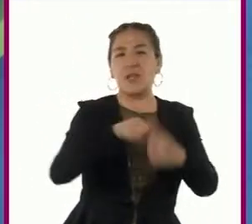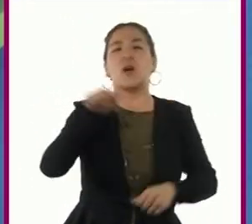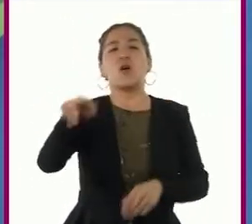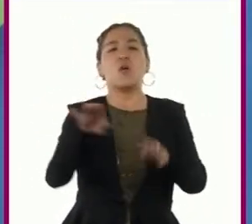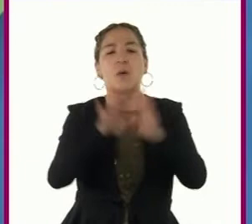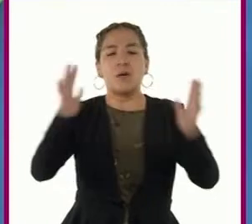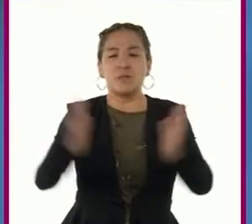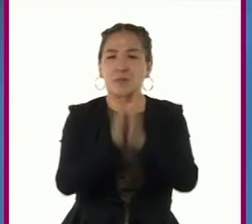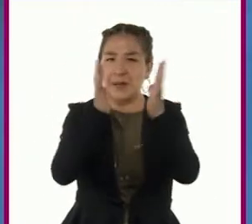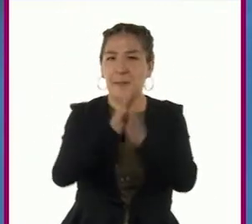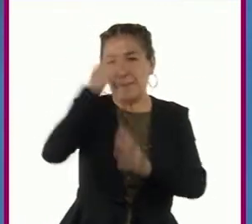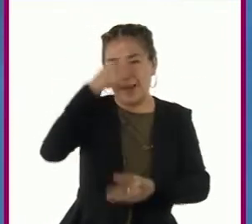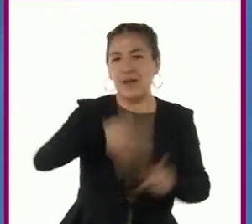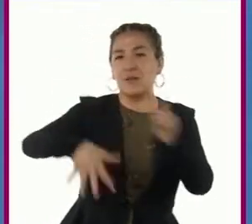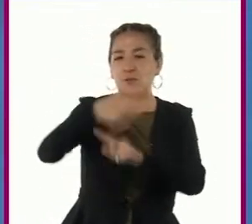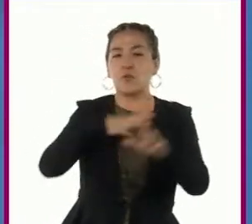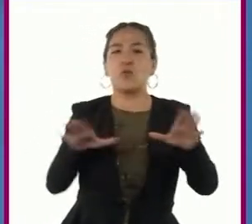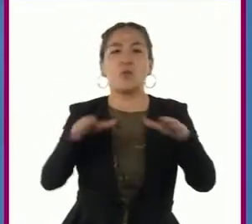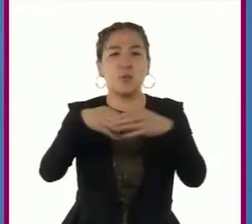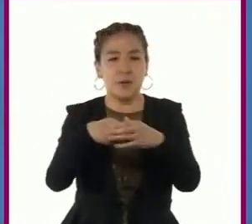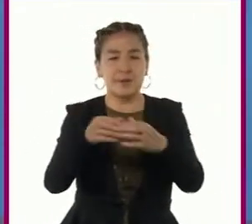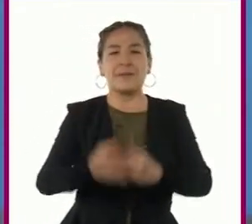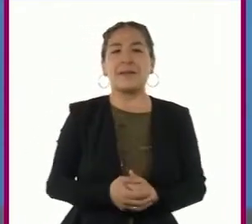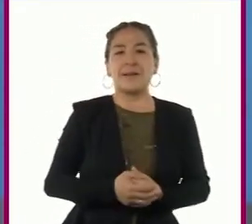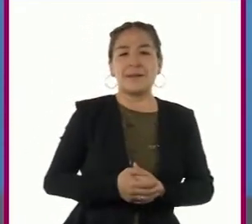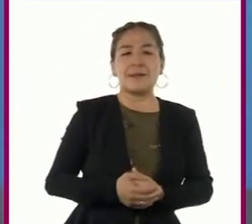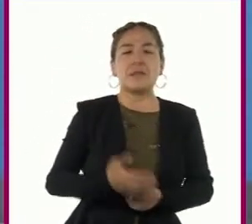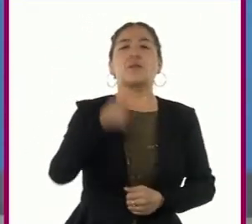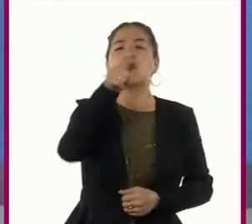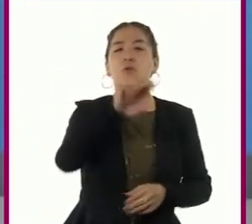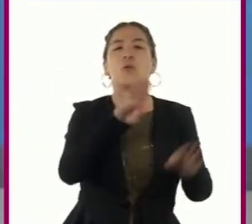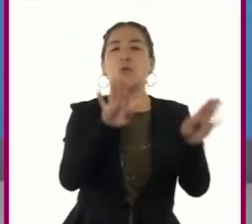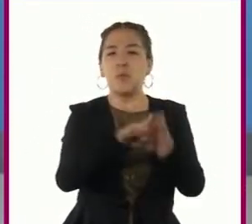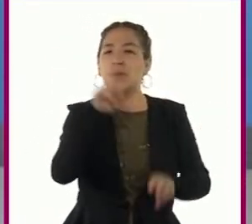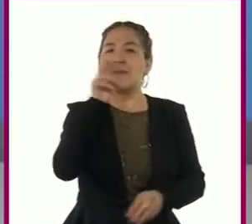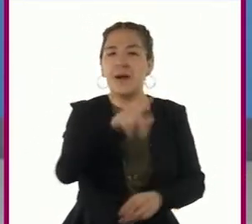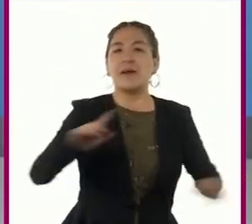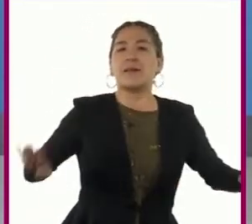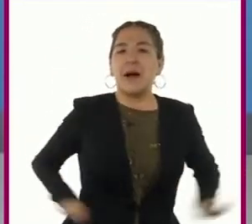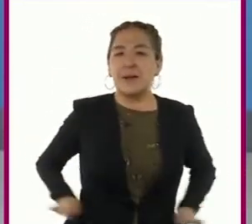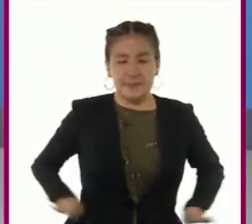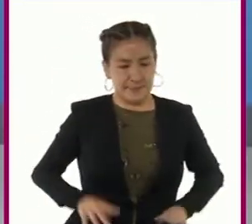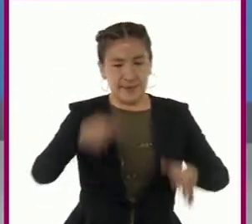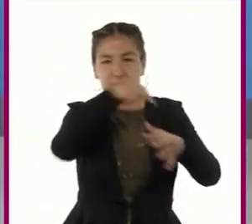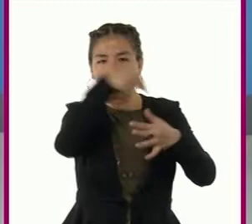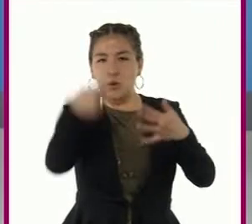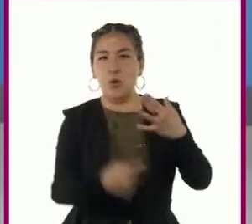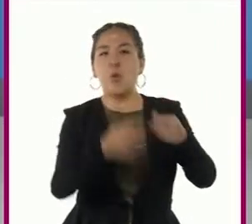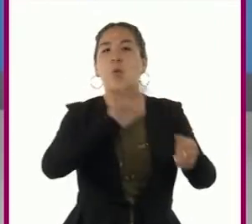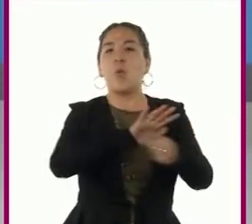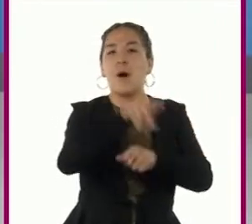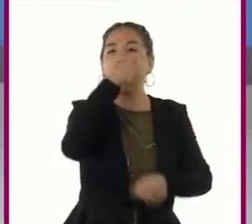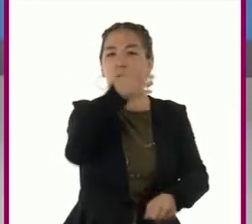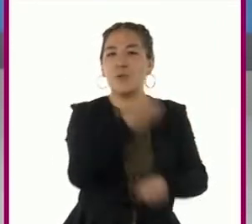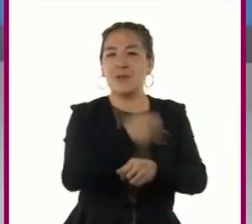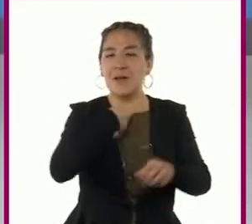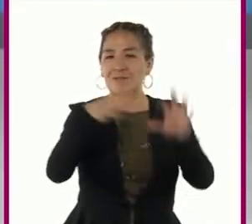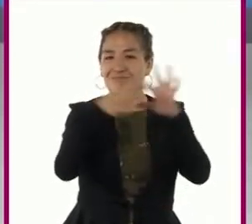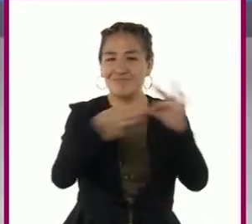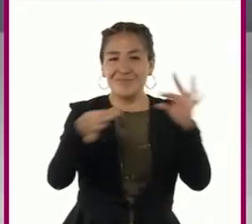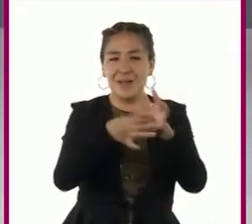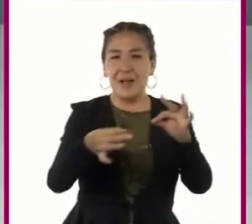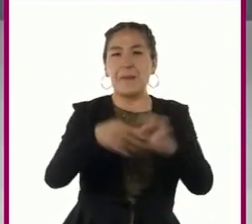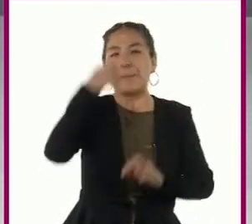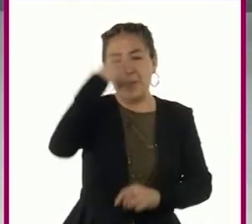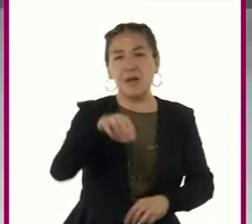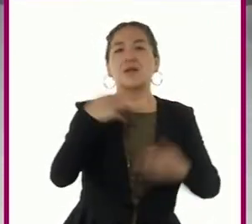de participación comunitaria. ¿Podrían identificar las características particulares de cada uno de estos mecanismos